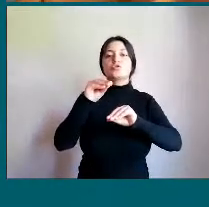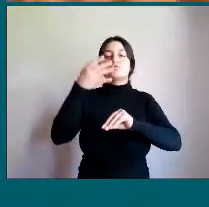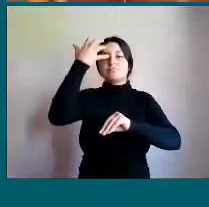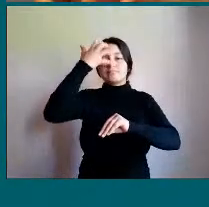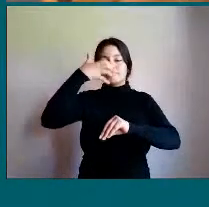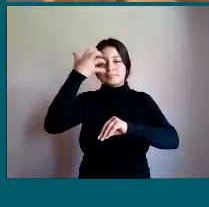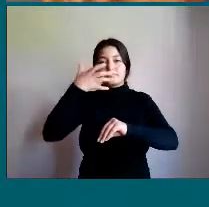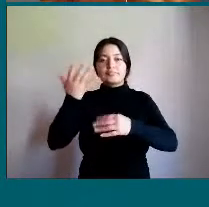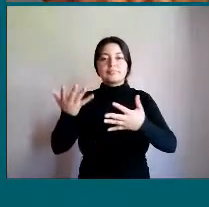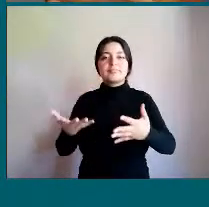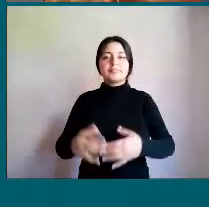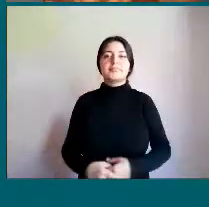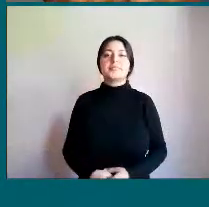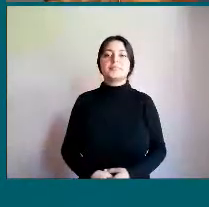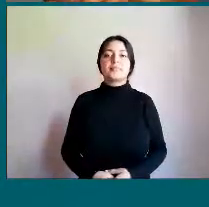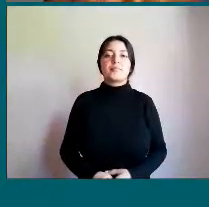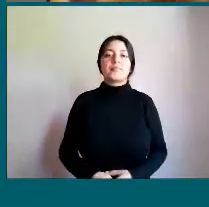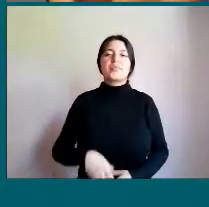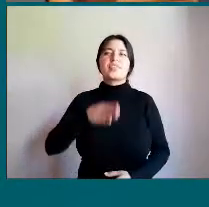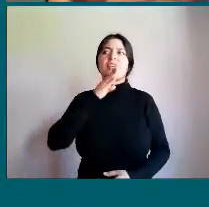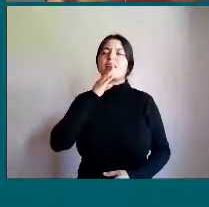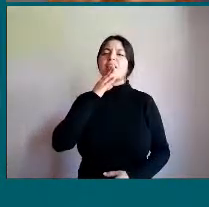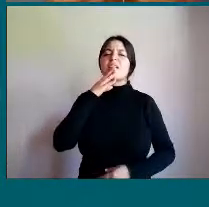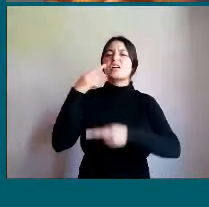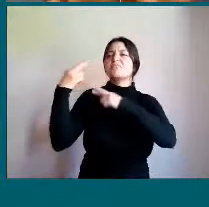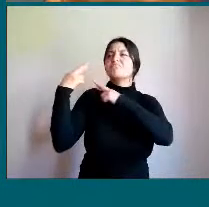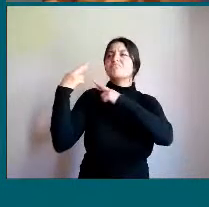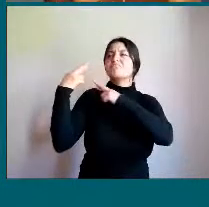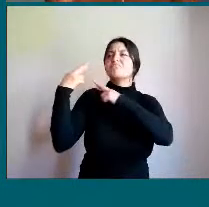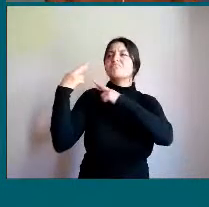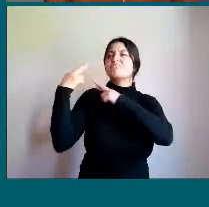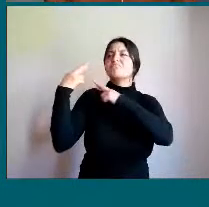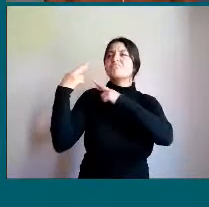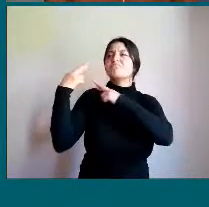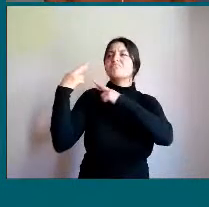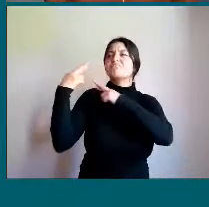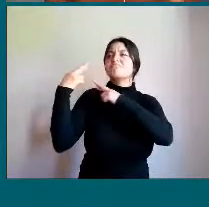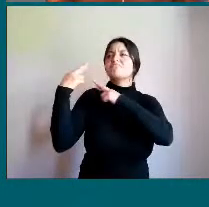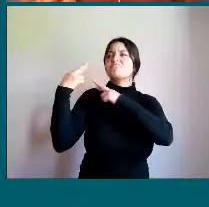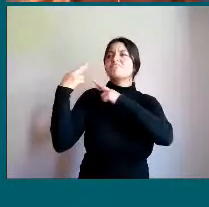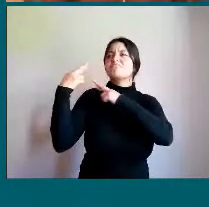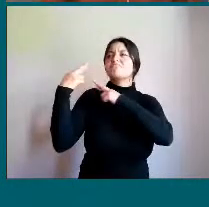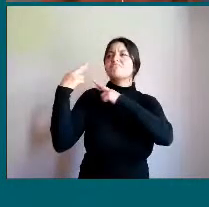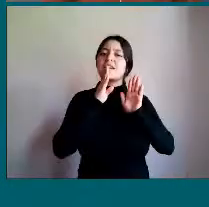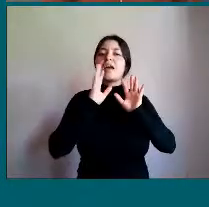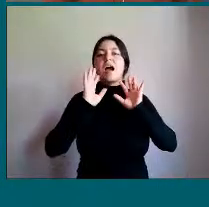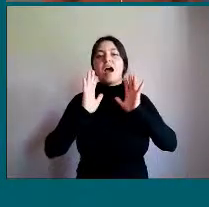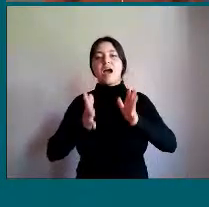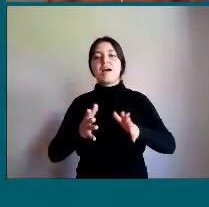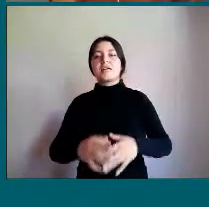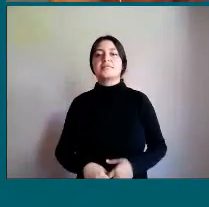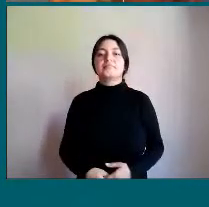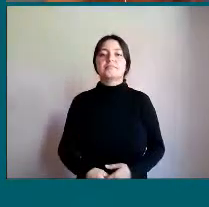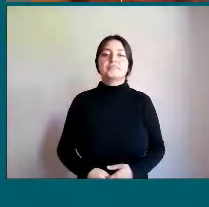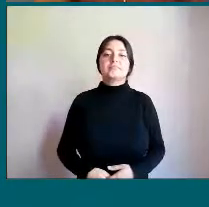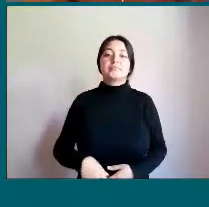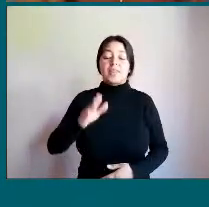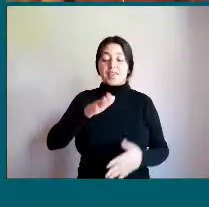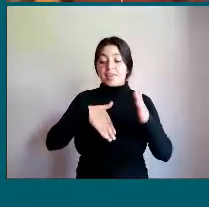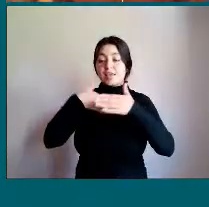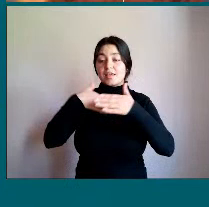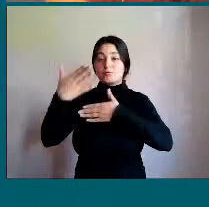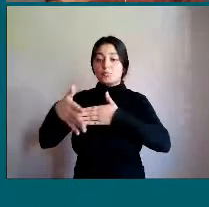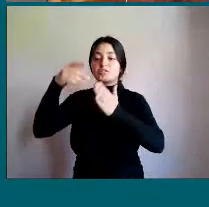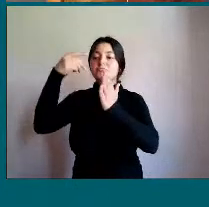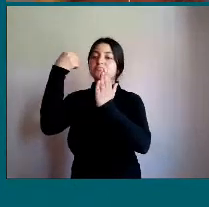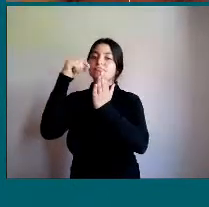equilibramos, ¿vale? ¿Quién evalúa? Si el profe o el alumno, ¿quién va tomando estas decisiones? Y luego también metemos calificadoras, algunas que vayan